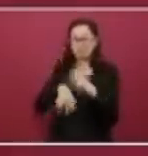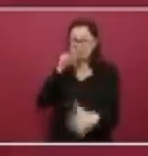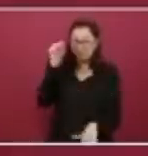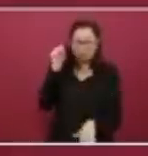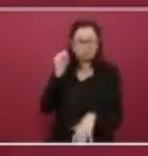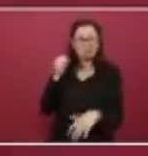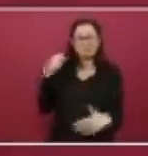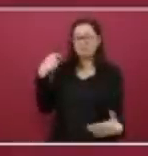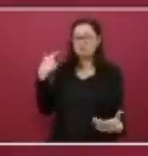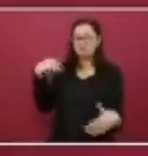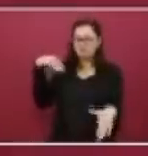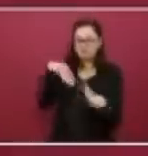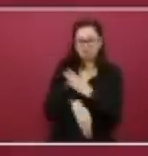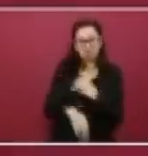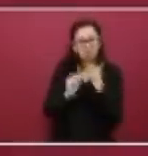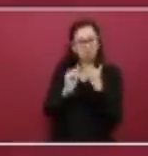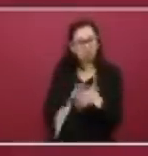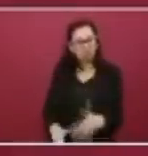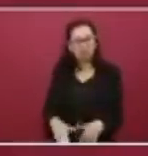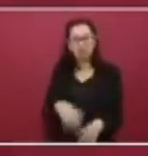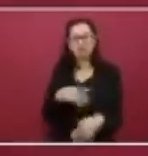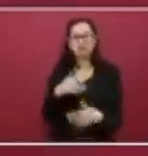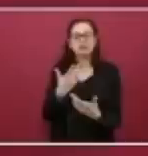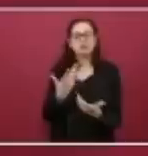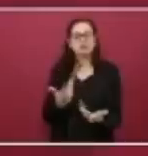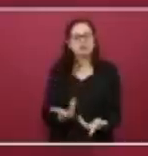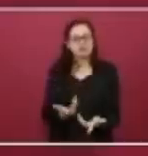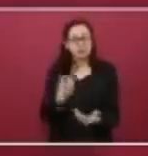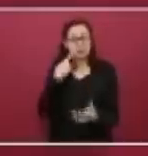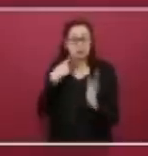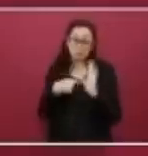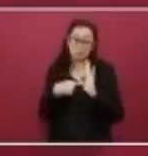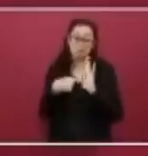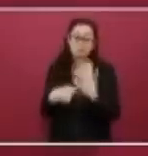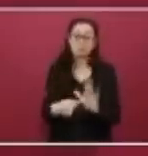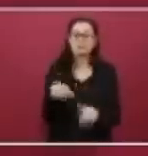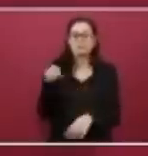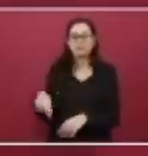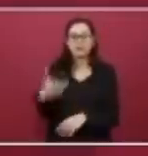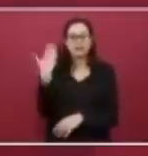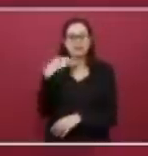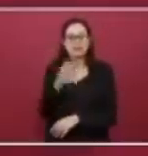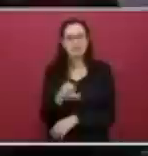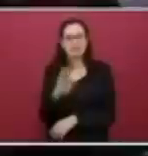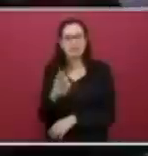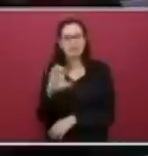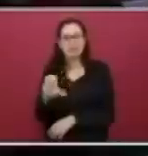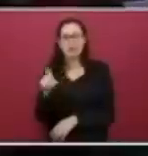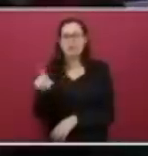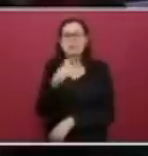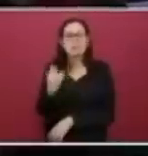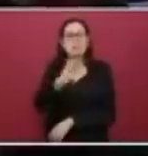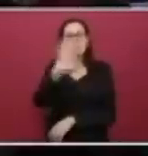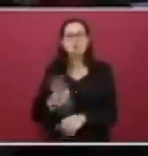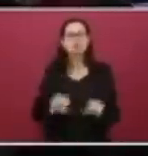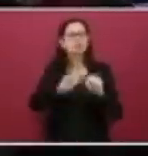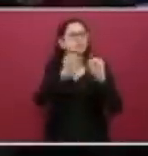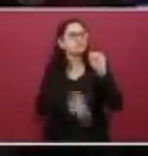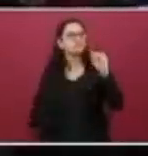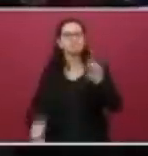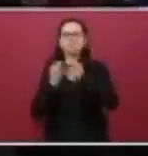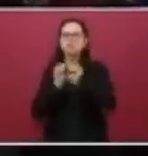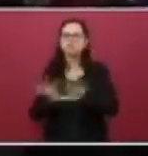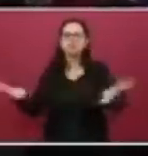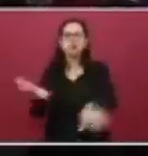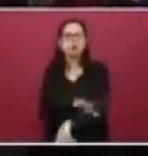que generaba pues el 100% de la energía del país y cubría las necesidades de todo el sector